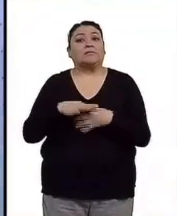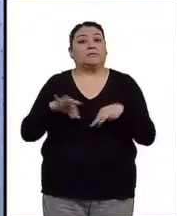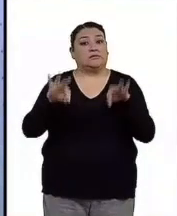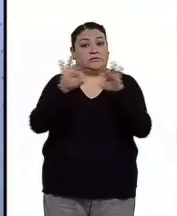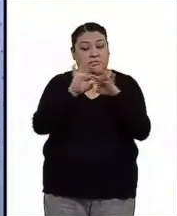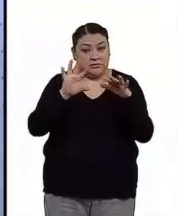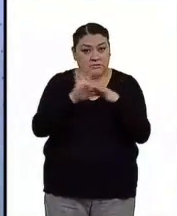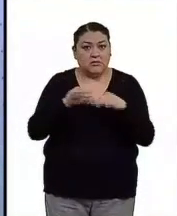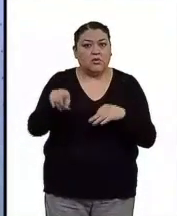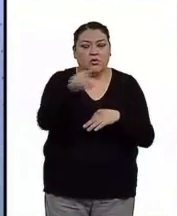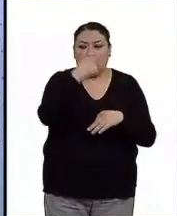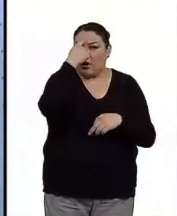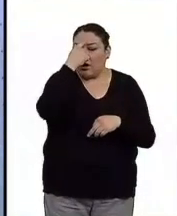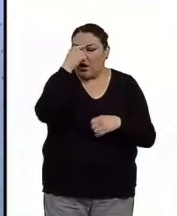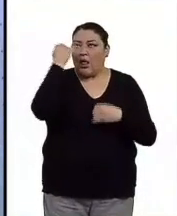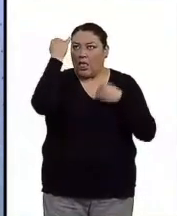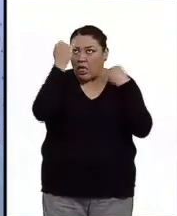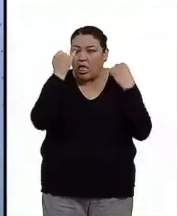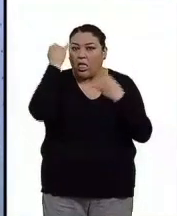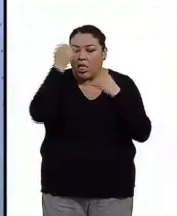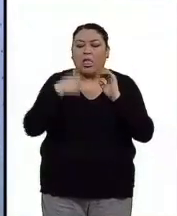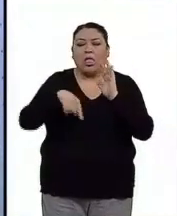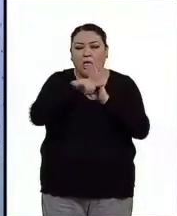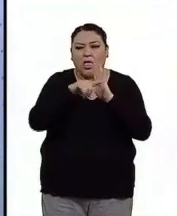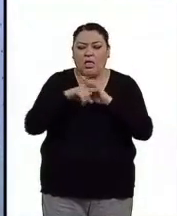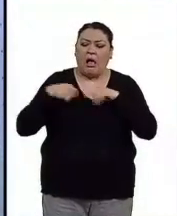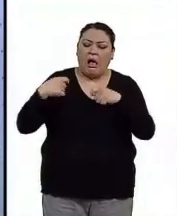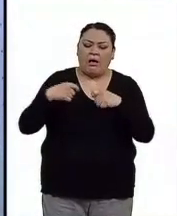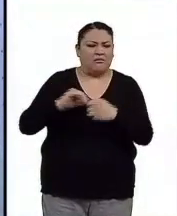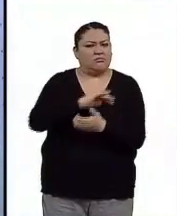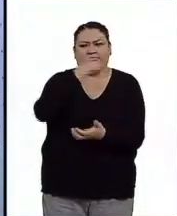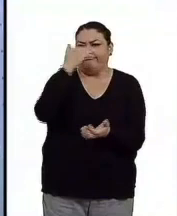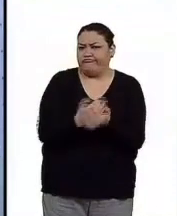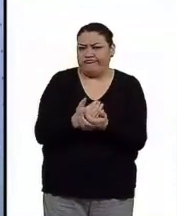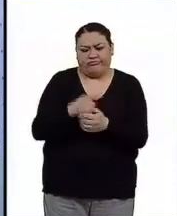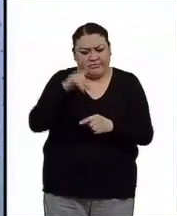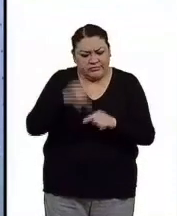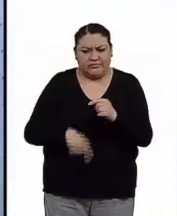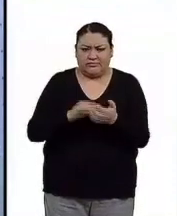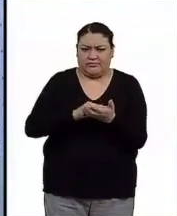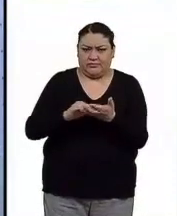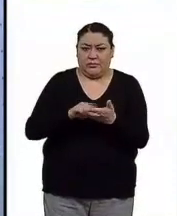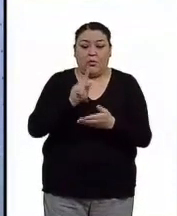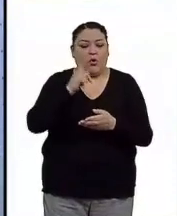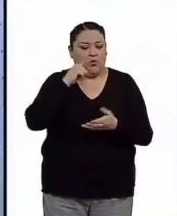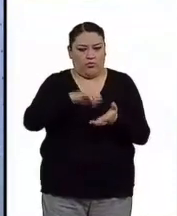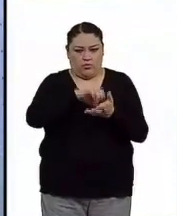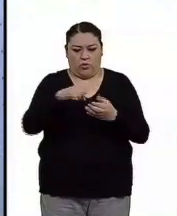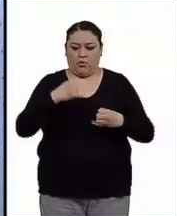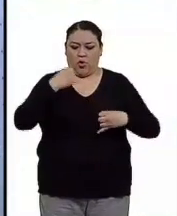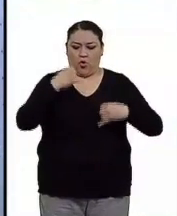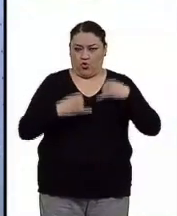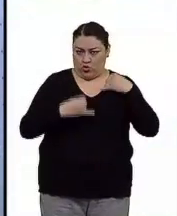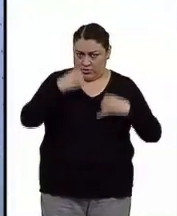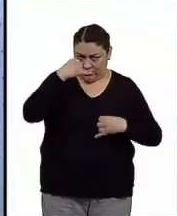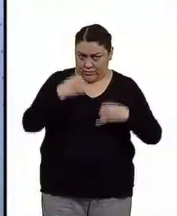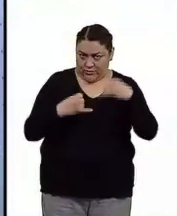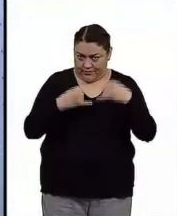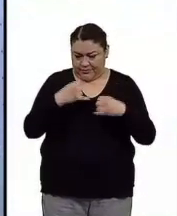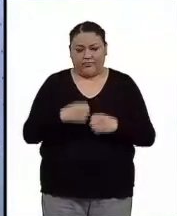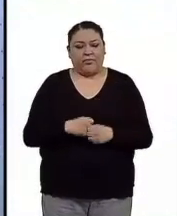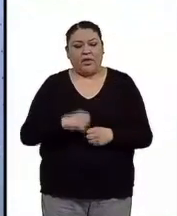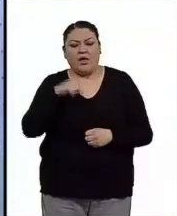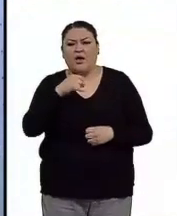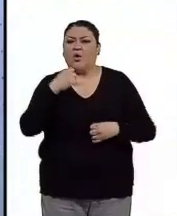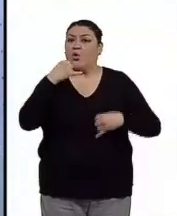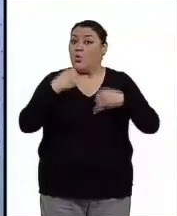terminar con estos estereotipos, terminar con estas prácticas, pero ya en vía de sede judicial, por ejemplo, me parece pues